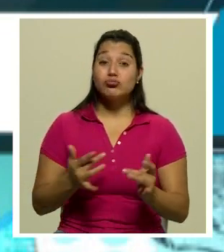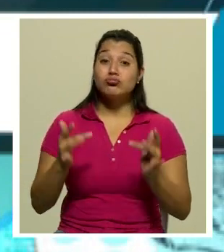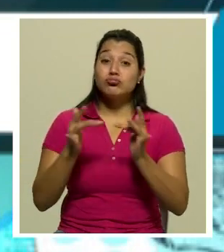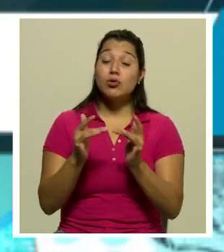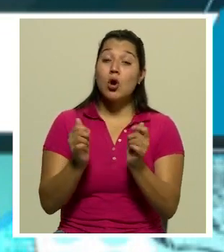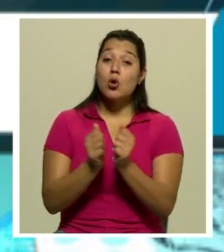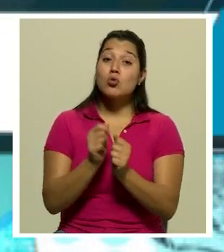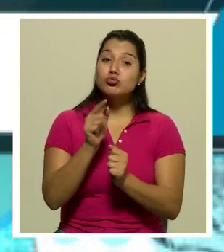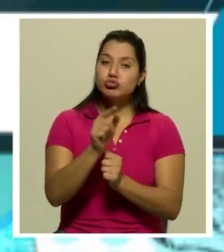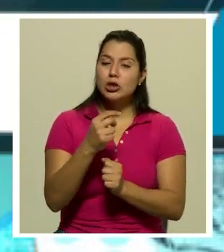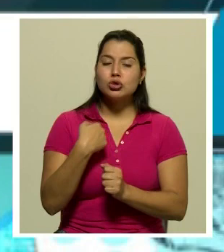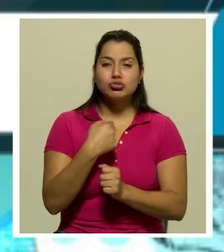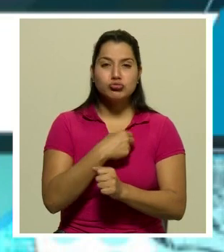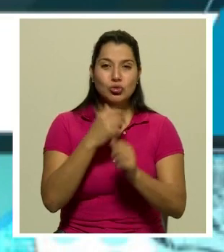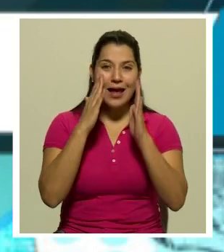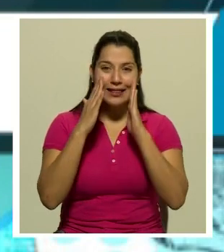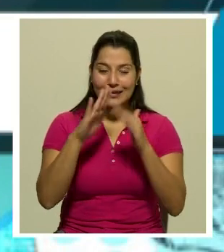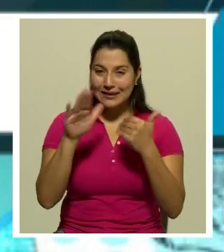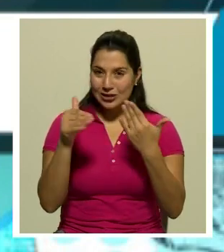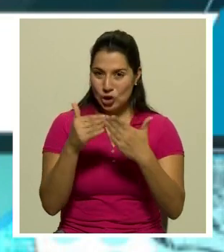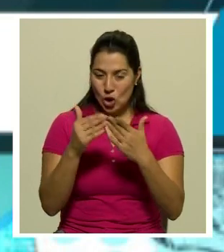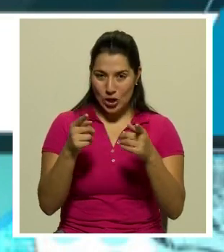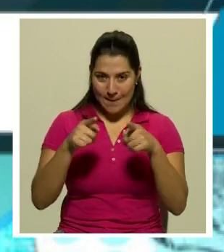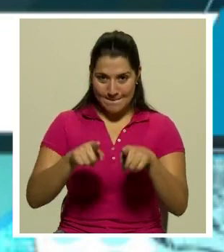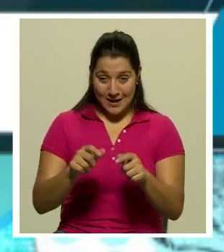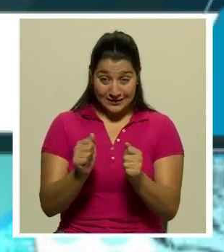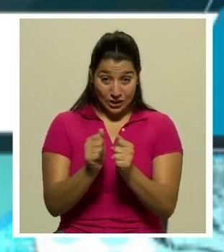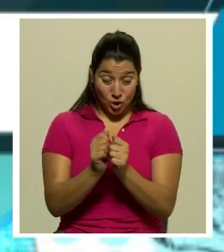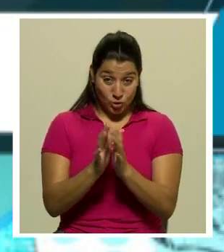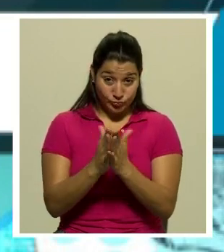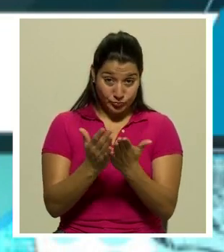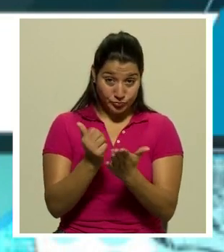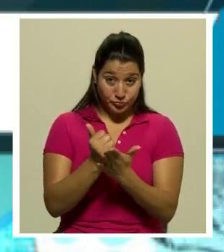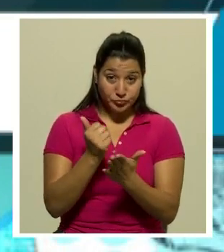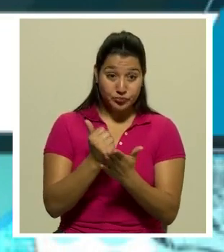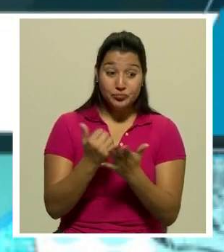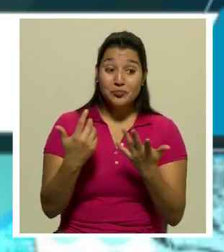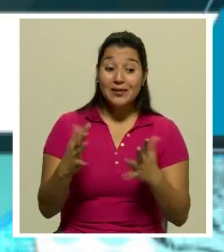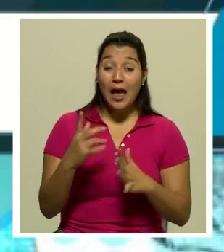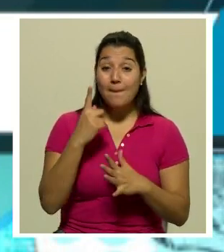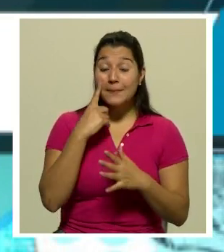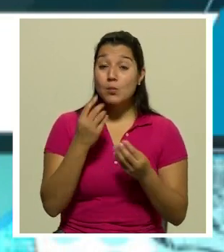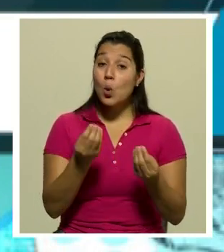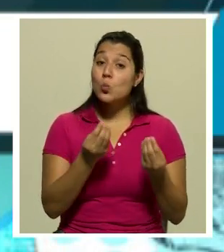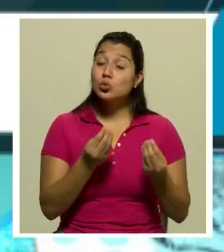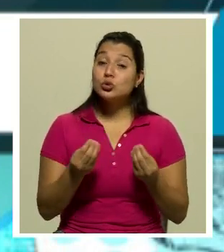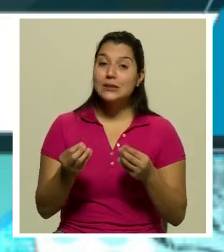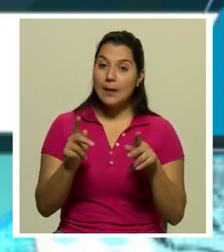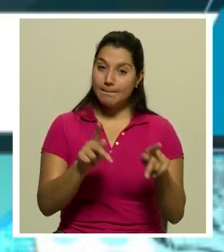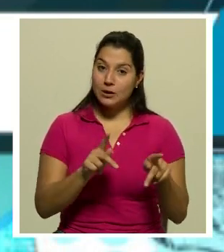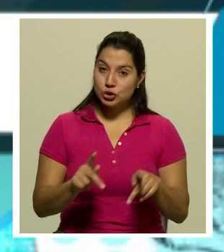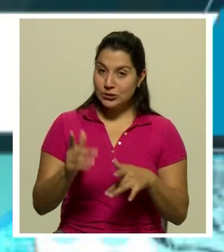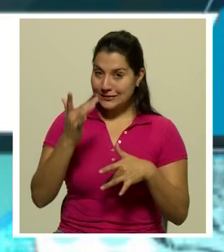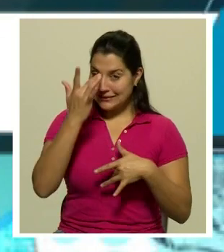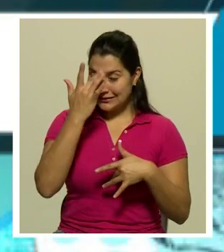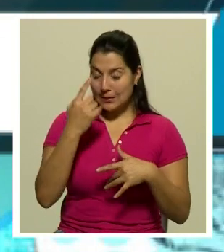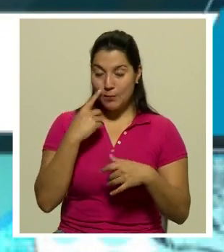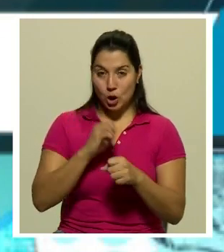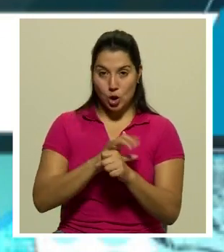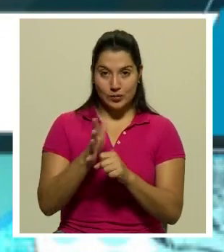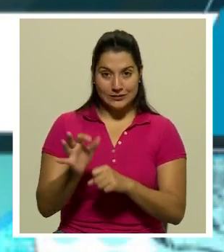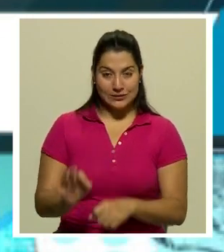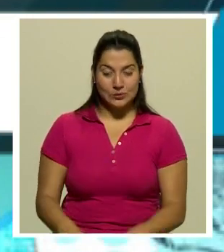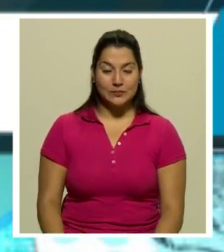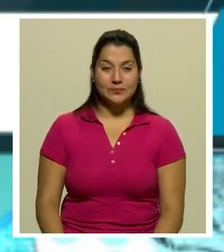tanto de lo que suceda con el tema en migración, que ya vimos que hay algunas o bastantes personas que se está dando por contagiados con COVID-19. Don